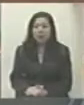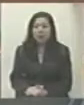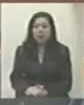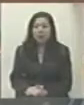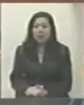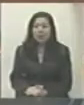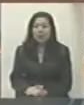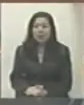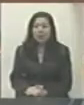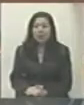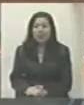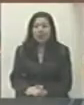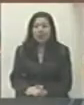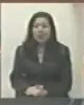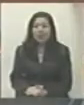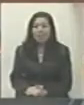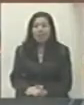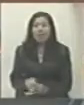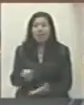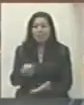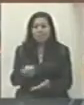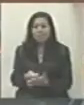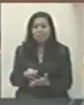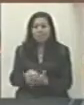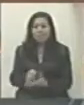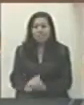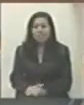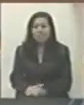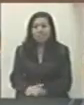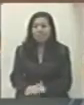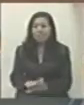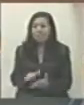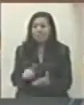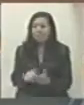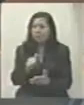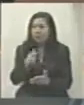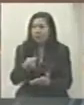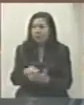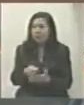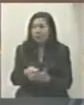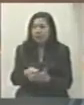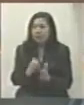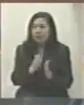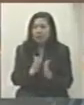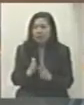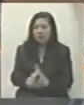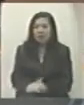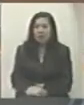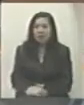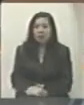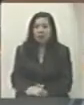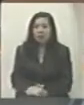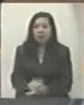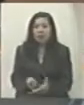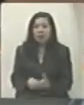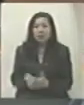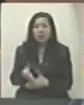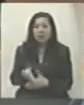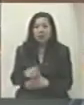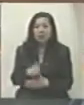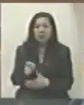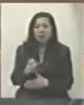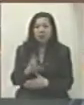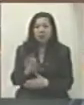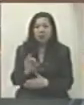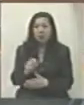Continúe, congresista. Se va a pagar a todo lo que se debe una cantidad determinada, que esa cantidad llega hasta